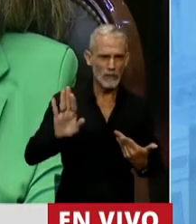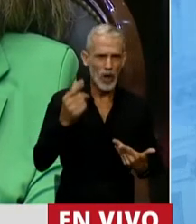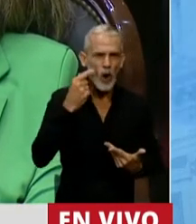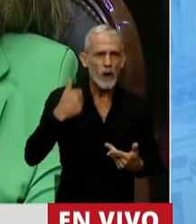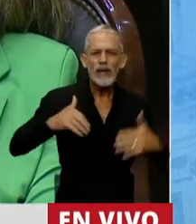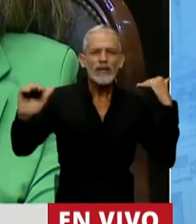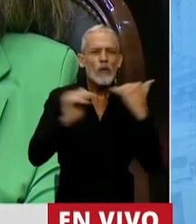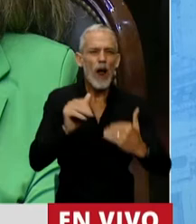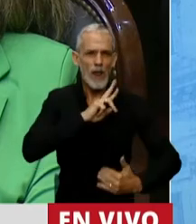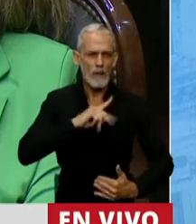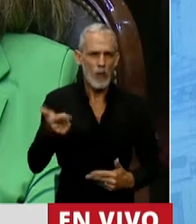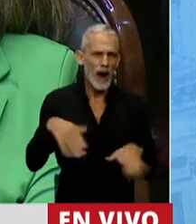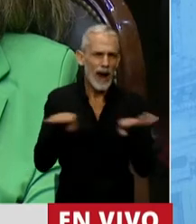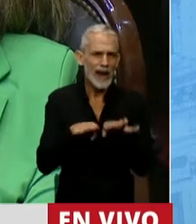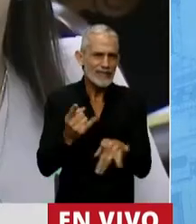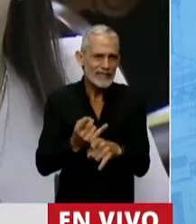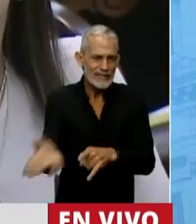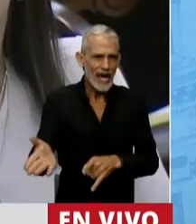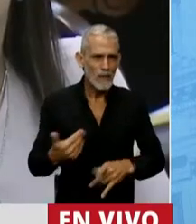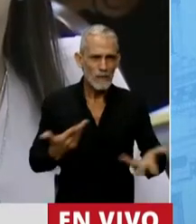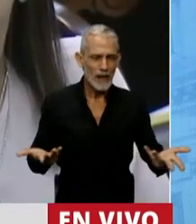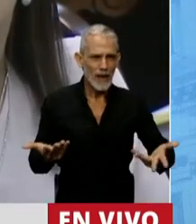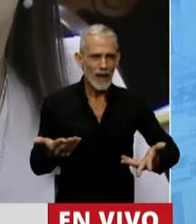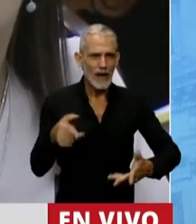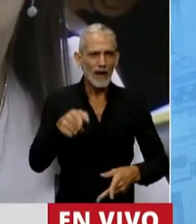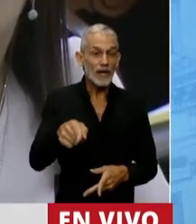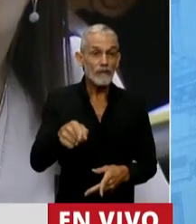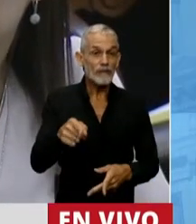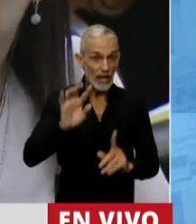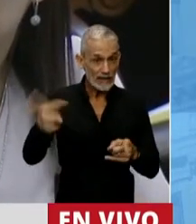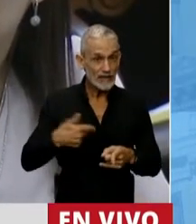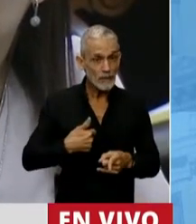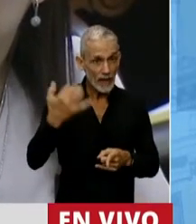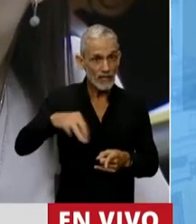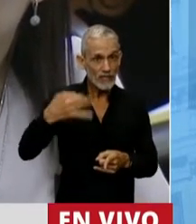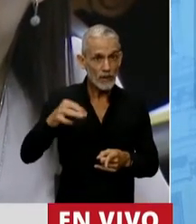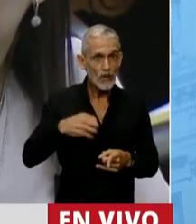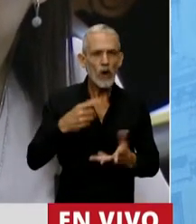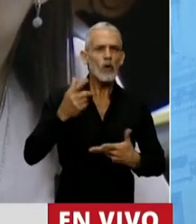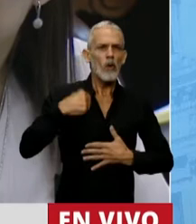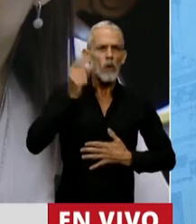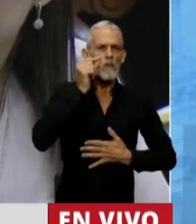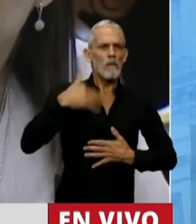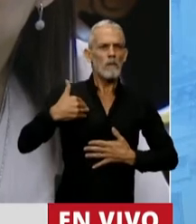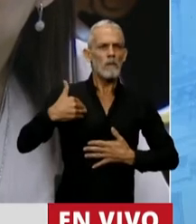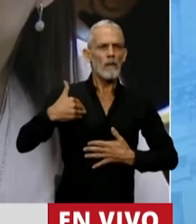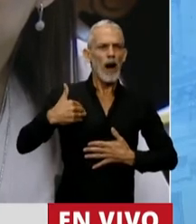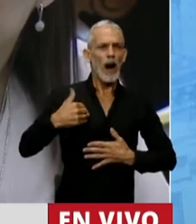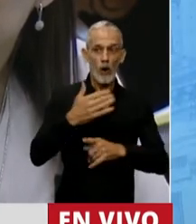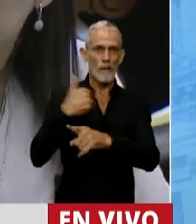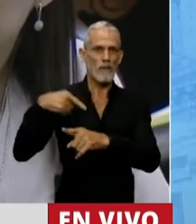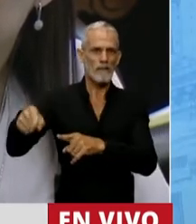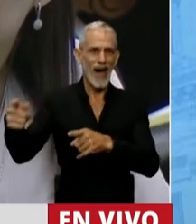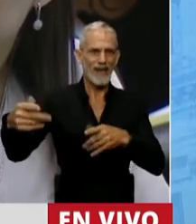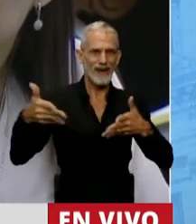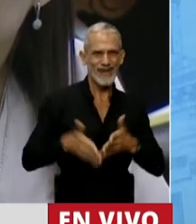somos iguales a las mujeres de siempre. Y tenemos mucho que ver también en esto de lo que es la paternidad y la maternidad.